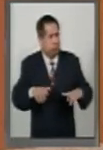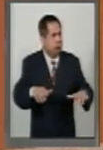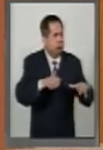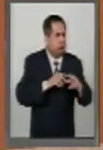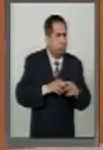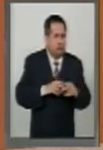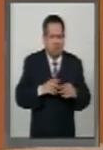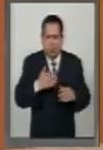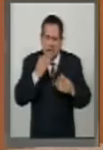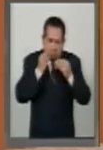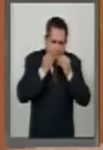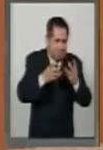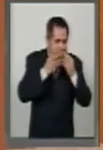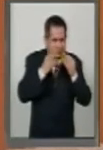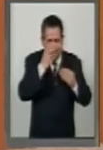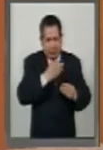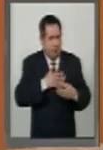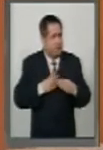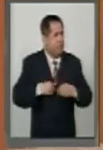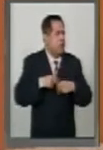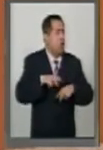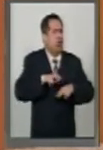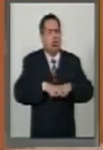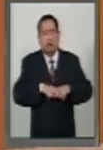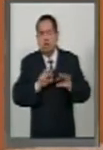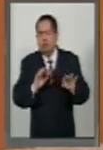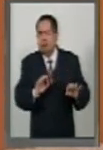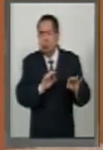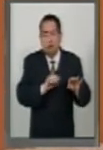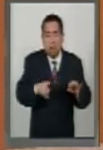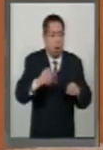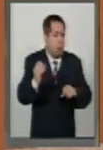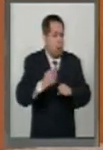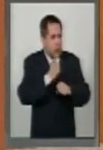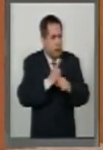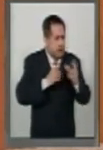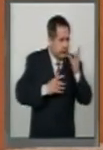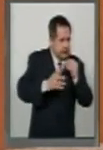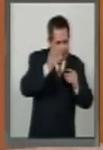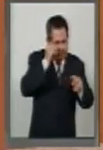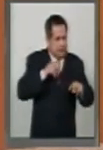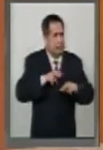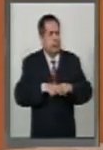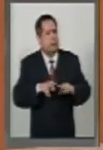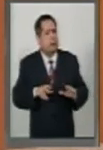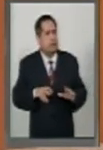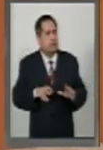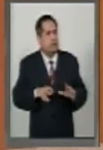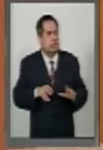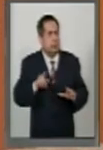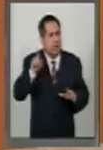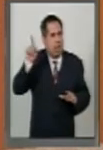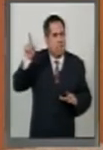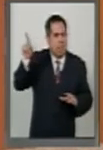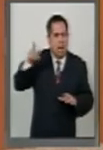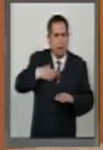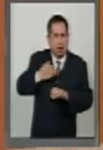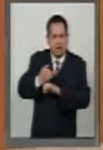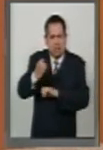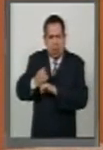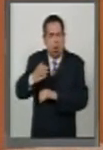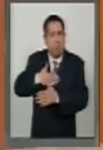que han sido tan maravillosos en mi vida y de las grandes oportunidades que he tenido. Cuando mi estado y mi